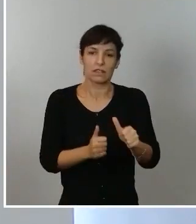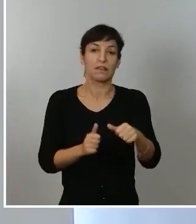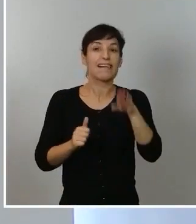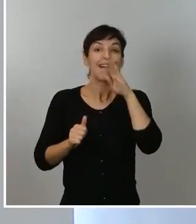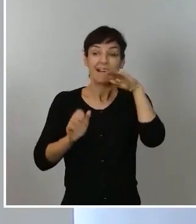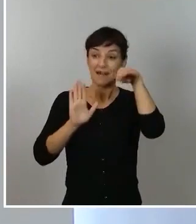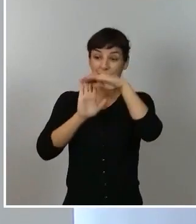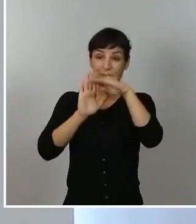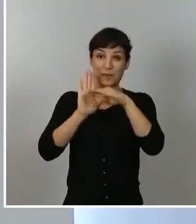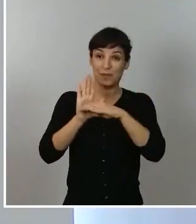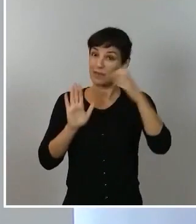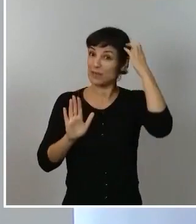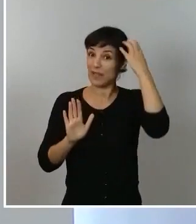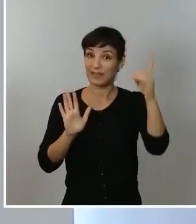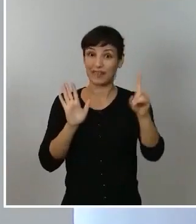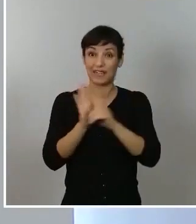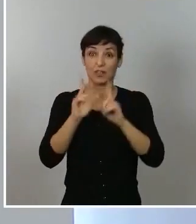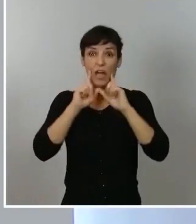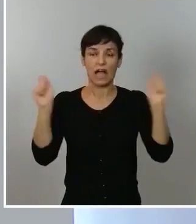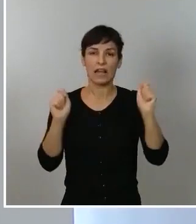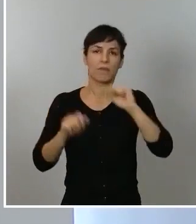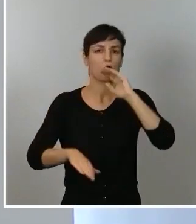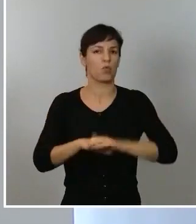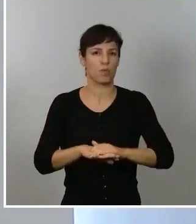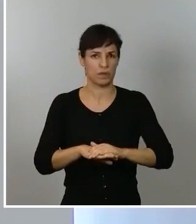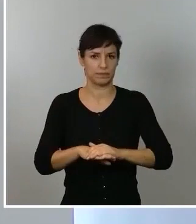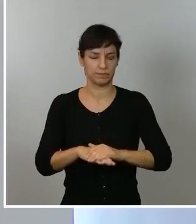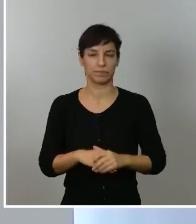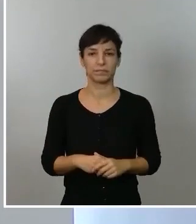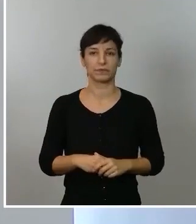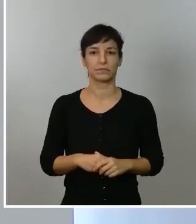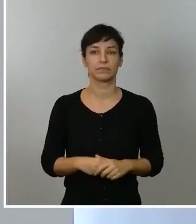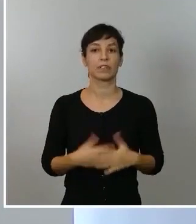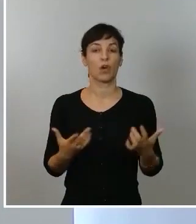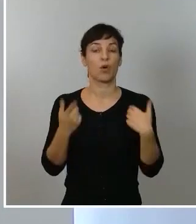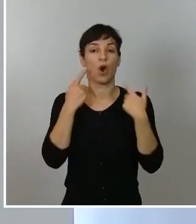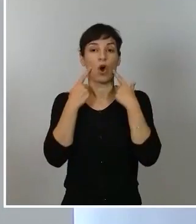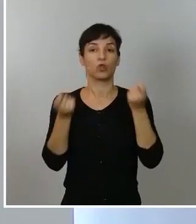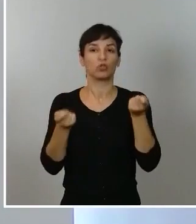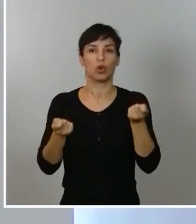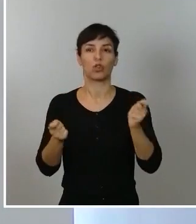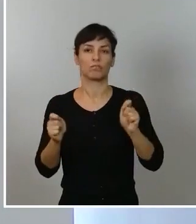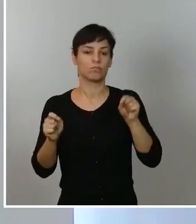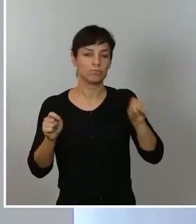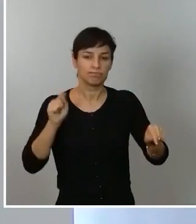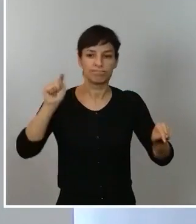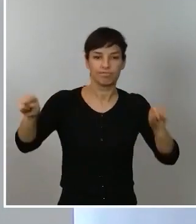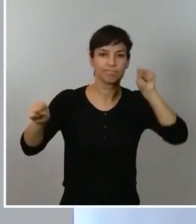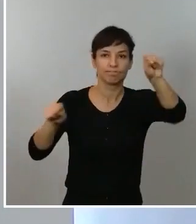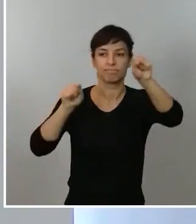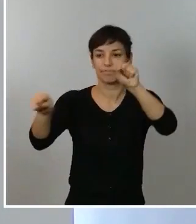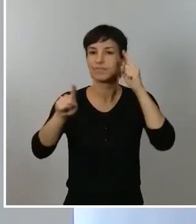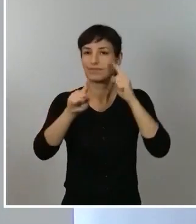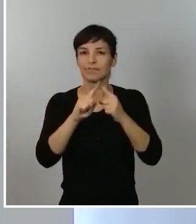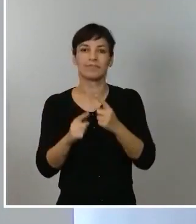o Real Decreto de Estado de Alarma. Para iso, se van a establecer controles en diferentes puntos de salida e acceso